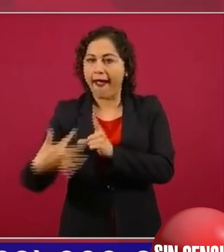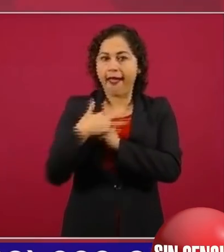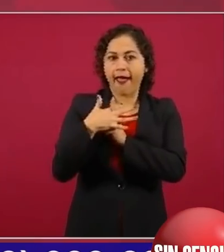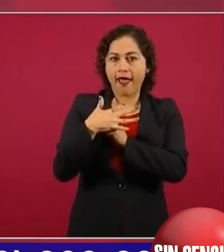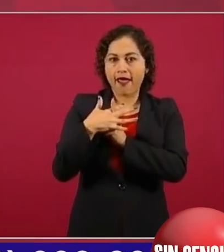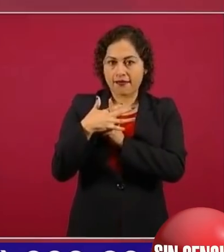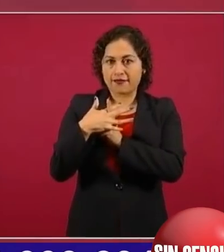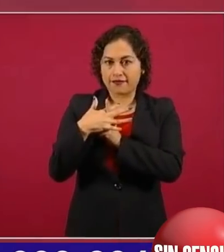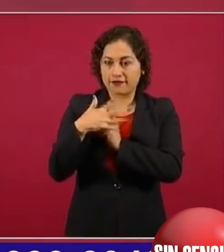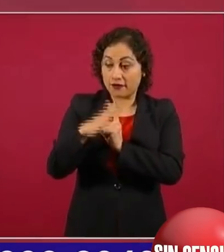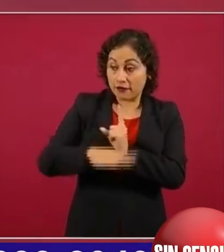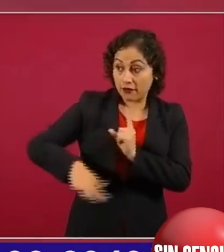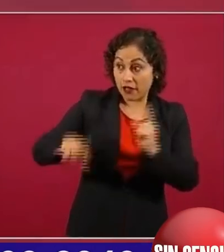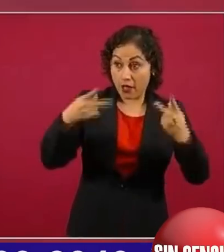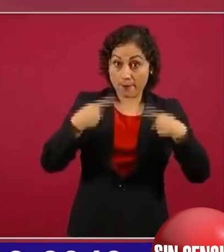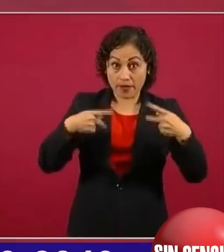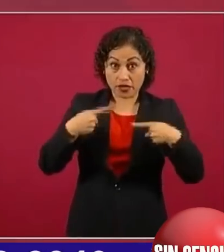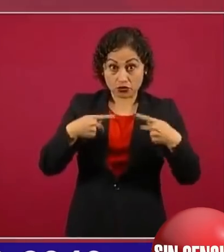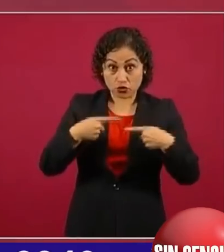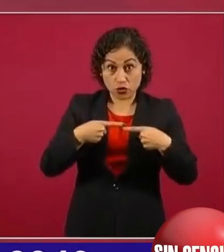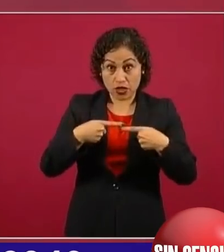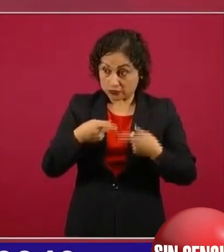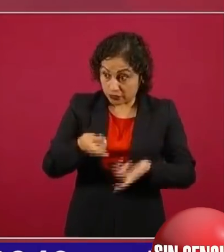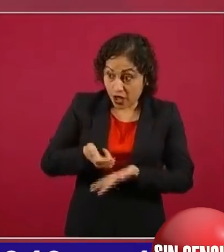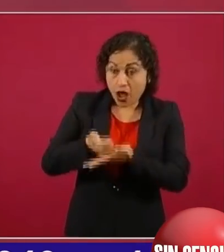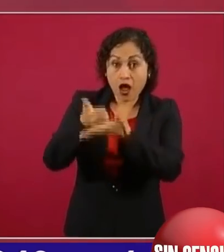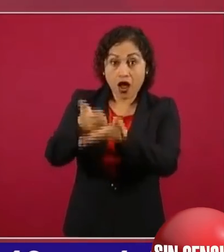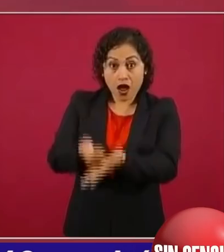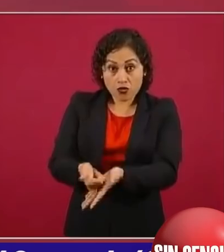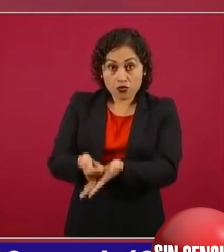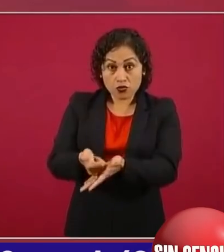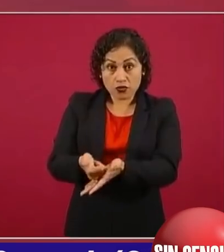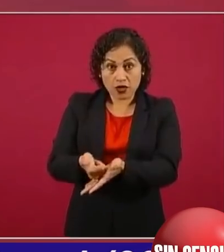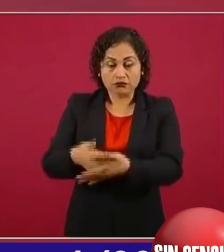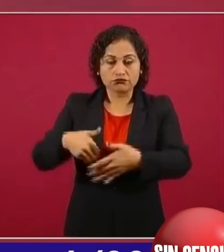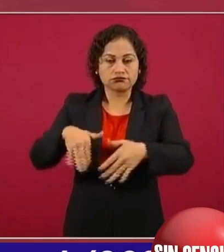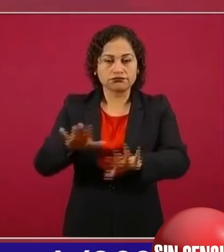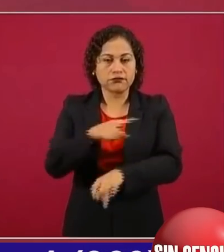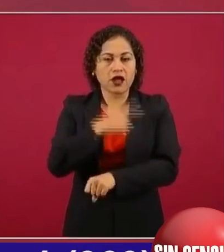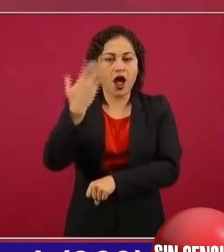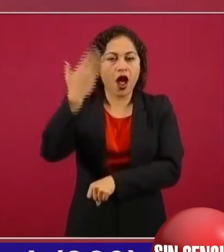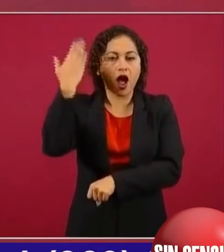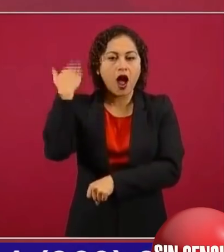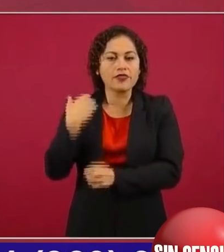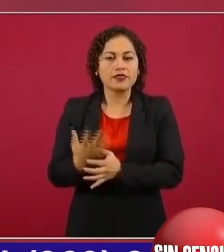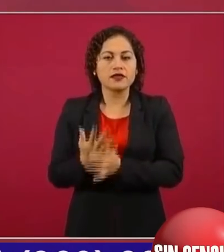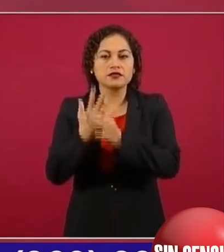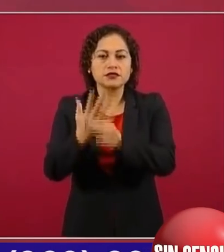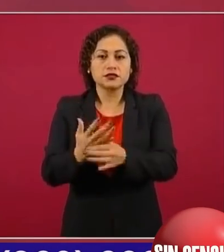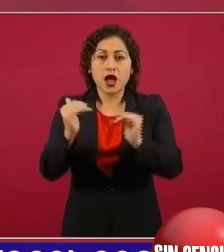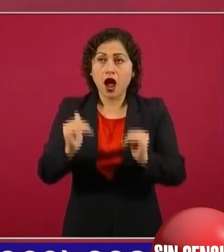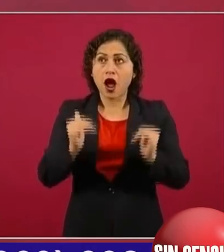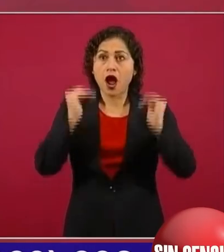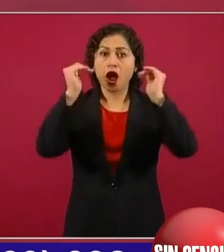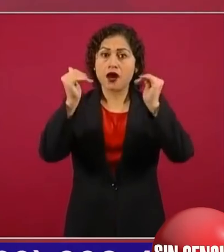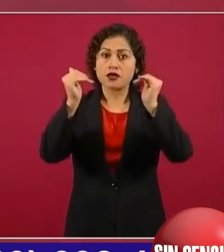arriba es fomento o rescate, como lo han hecho históricamente.